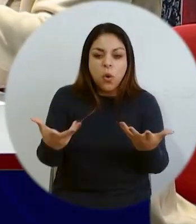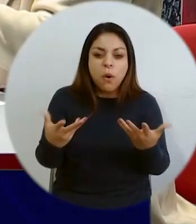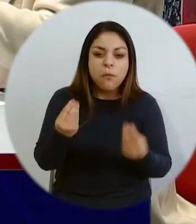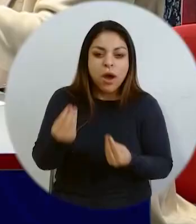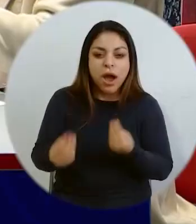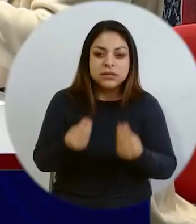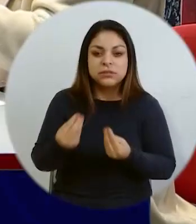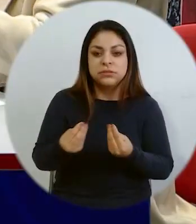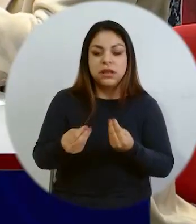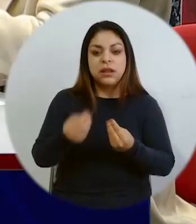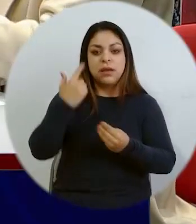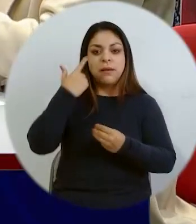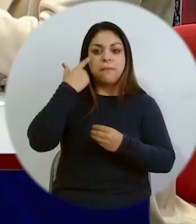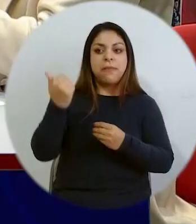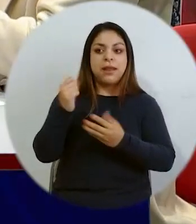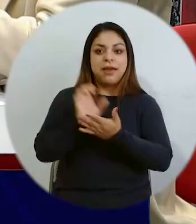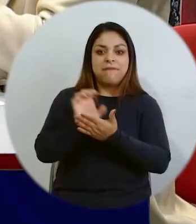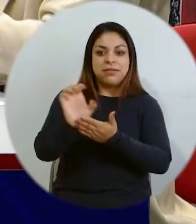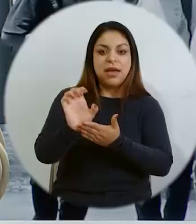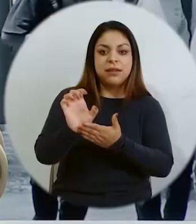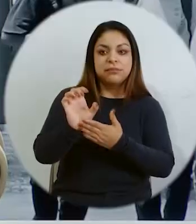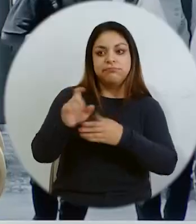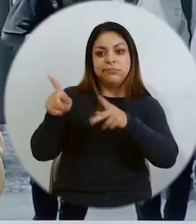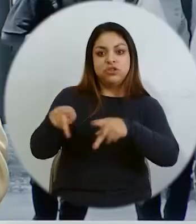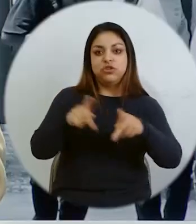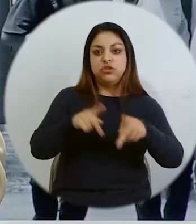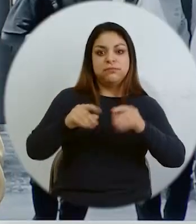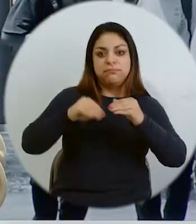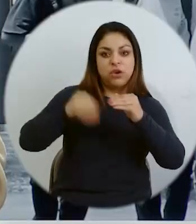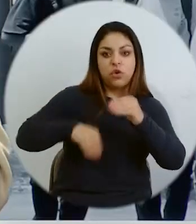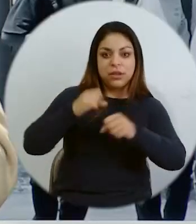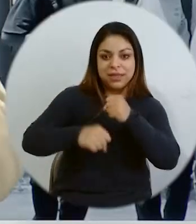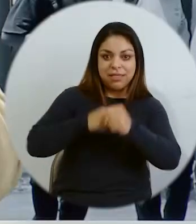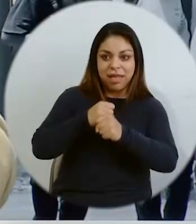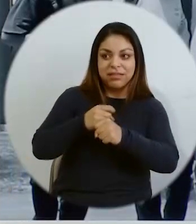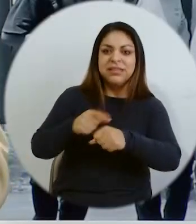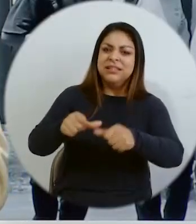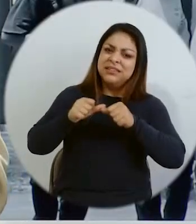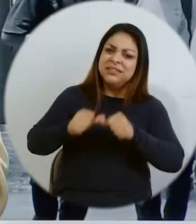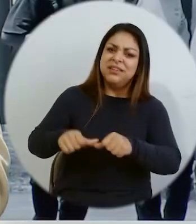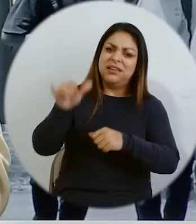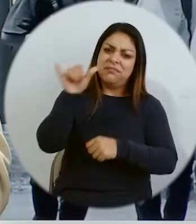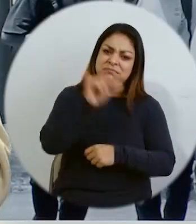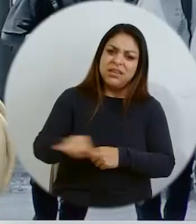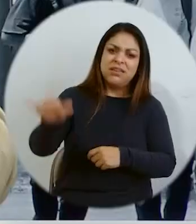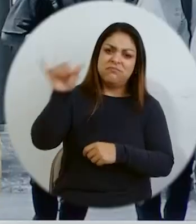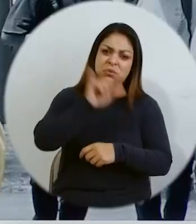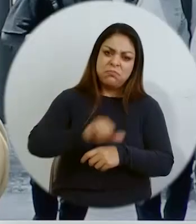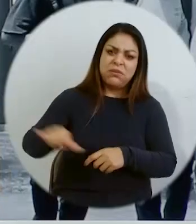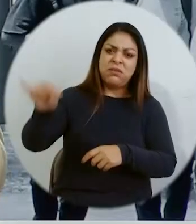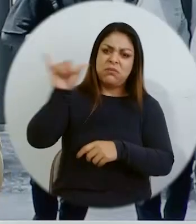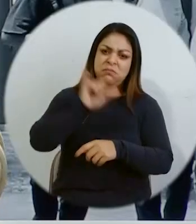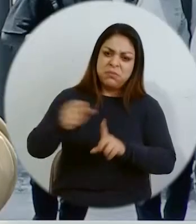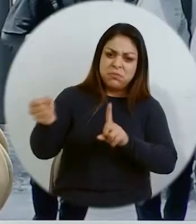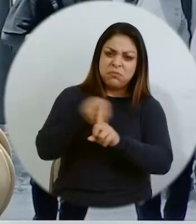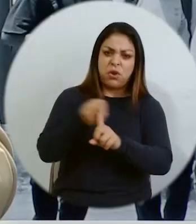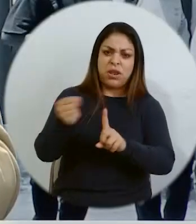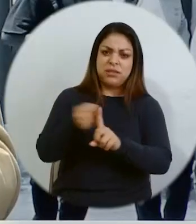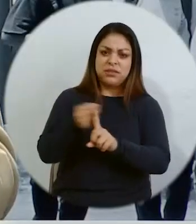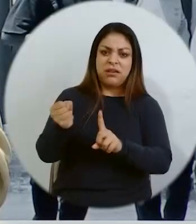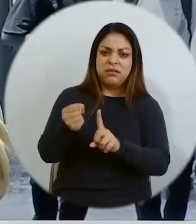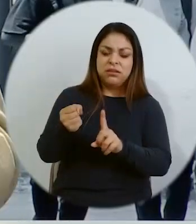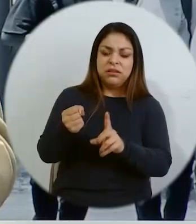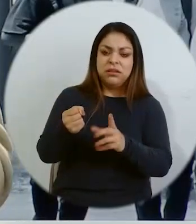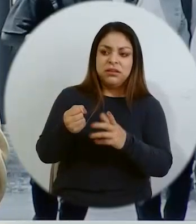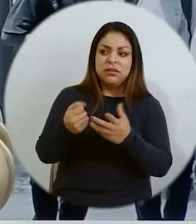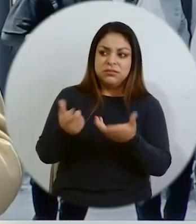tienen que hacer para efectos de evitar que una persona menor de edad siga siendo víctima de un ciclo de violencia. Obviamente, si hay delito, tienen que denunciar,